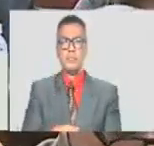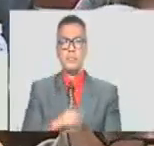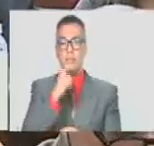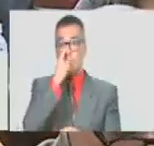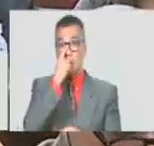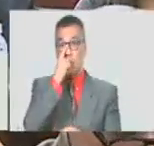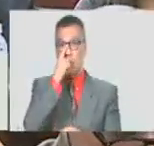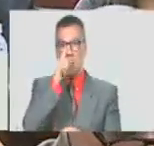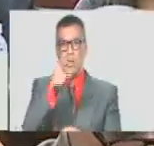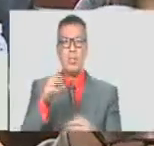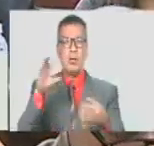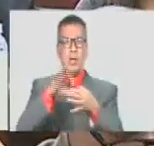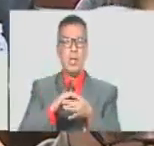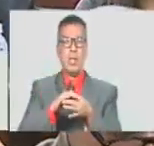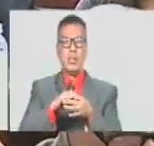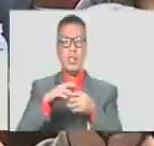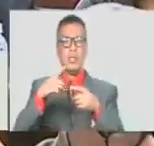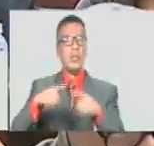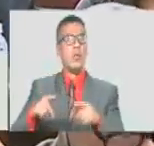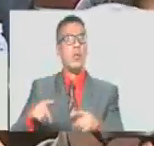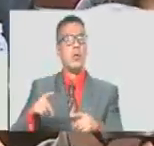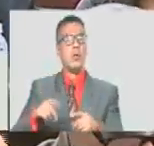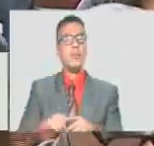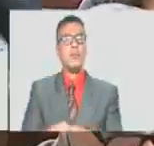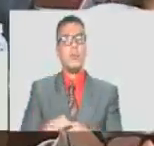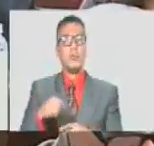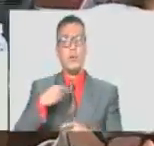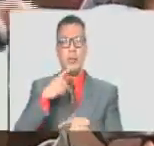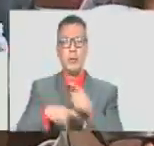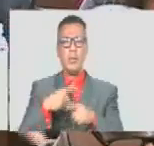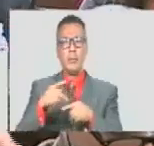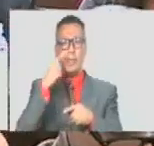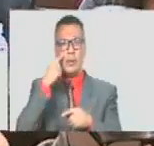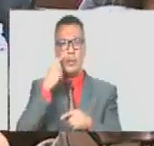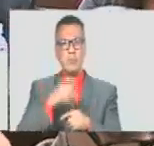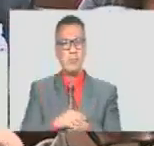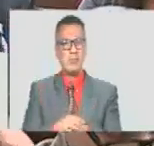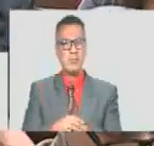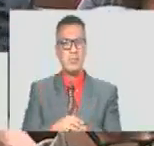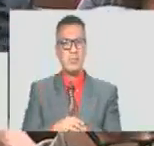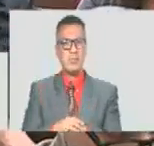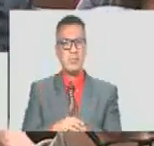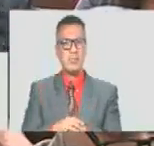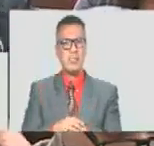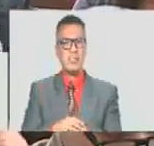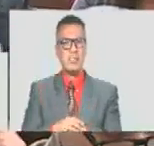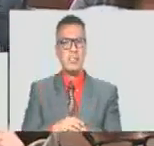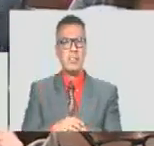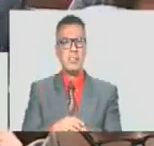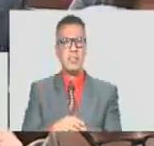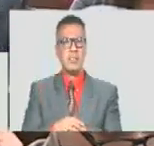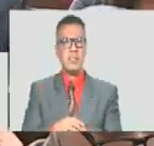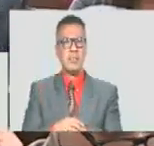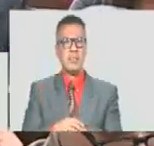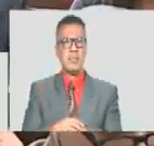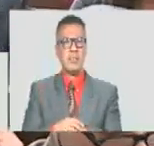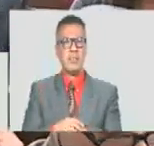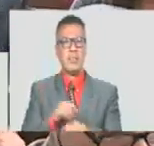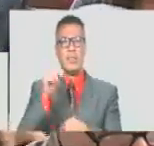esta Alianza Democrática vemos con beneplácito toda esta iniciativa